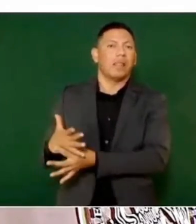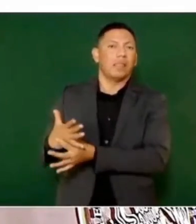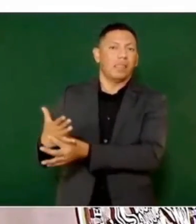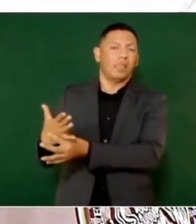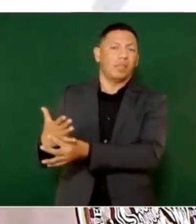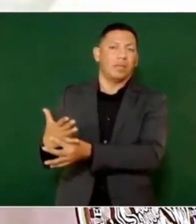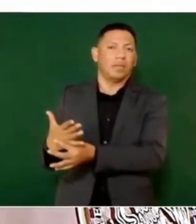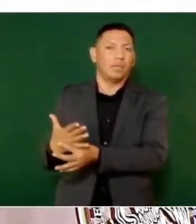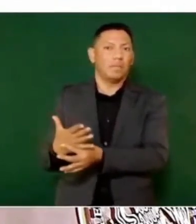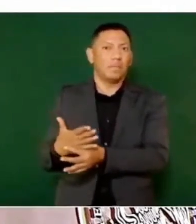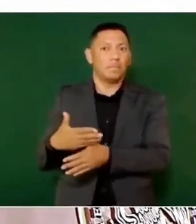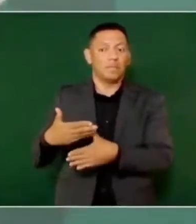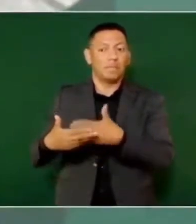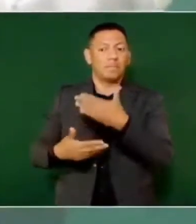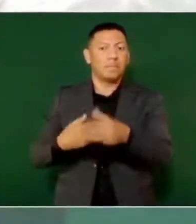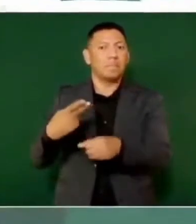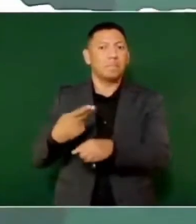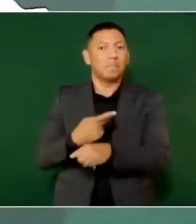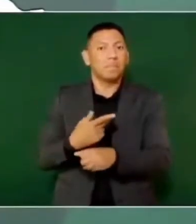Miren cómo terminó todo.